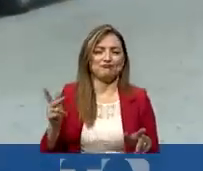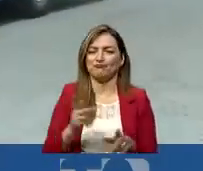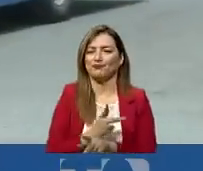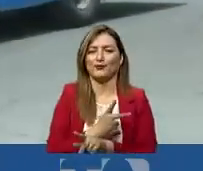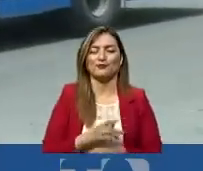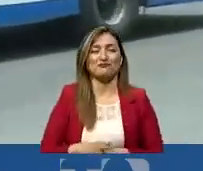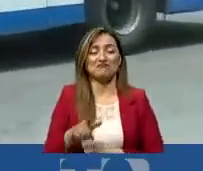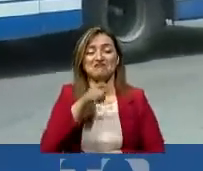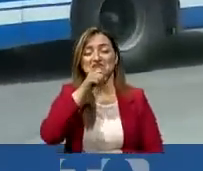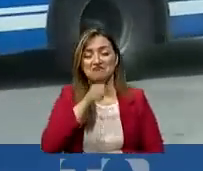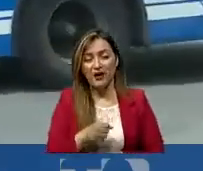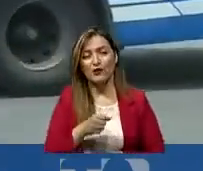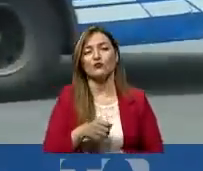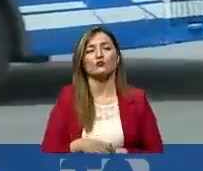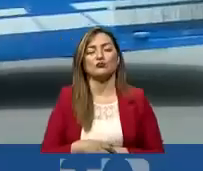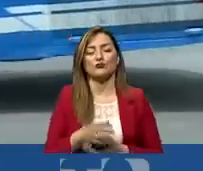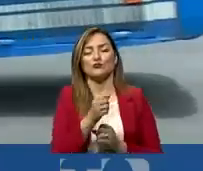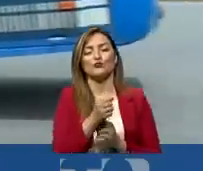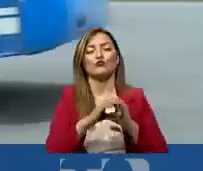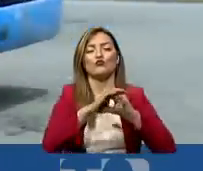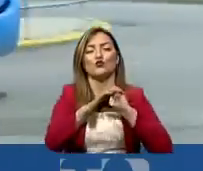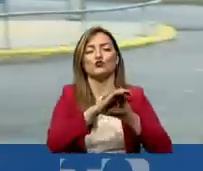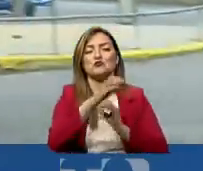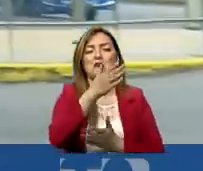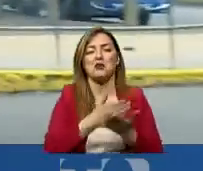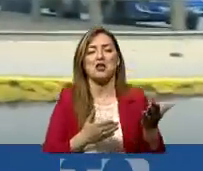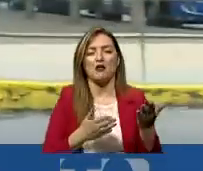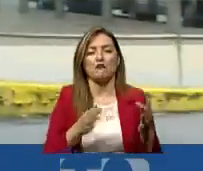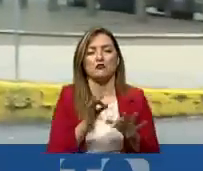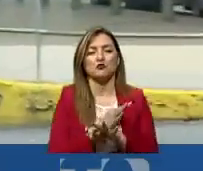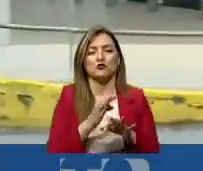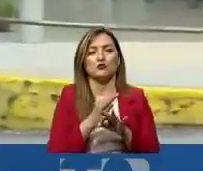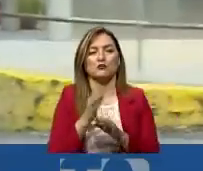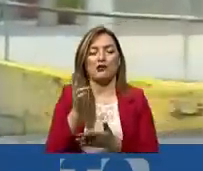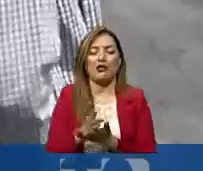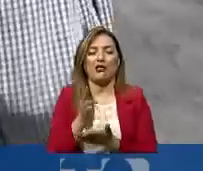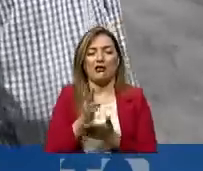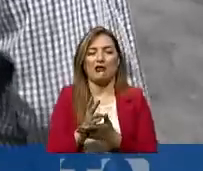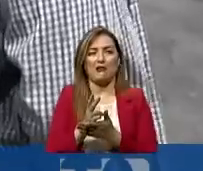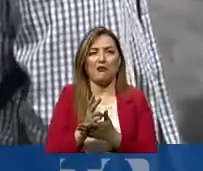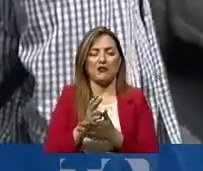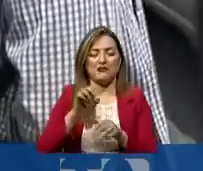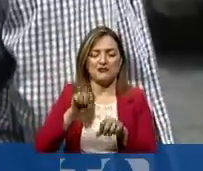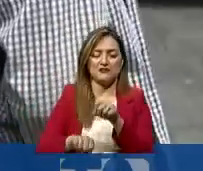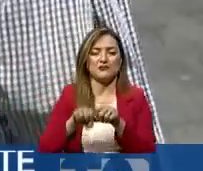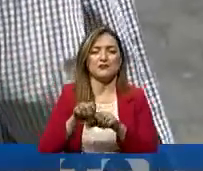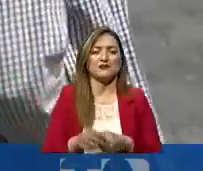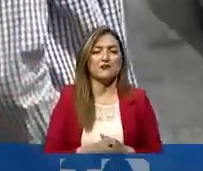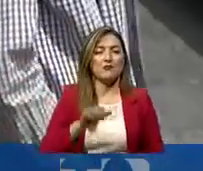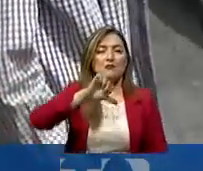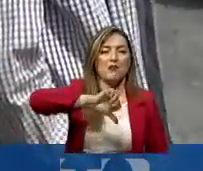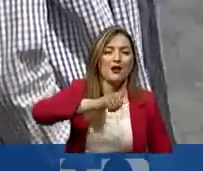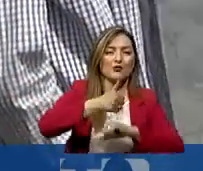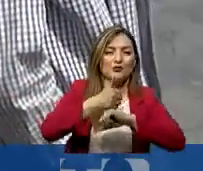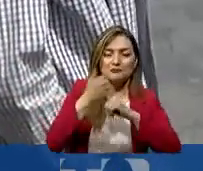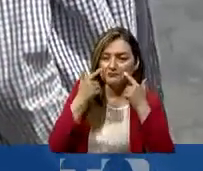El sistema opera con la mitad de articulados que debería hacerlo y las paradas se caen a pedazos. Muy mal, deberían las autoridades de